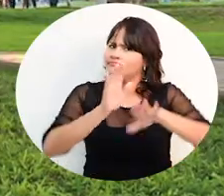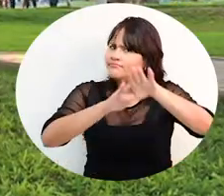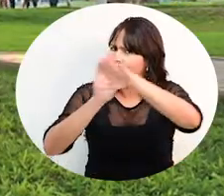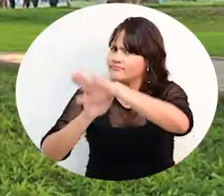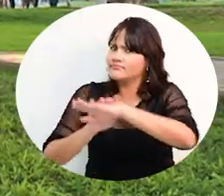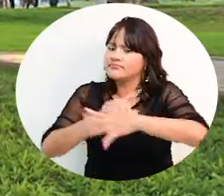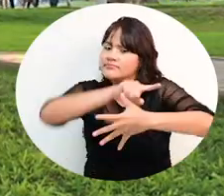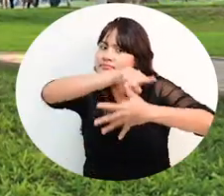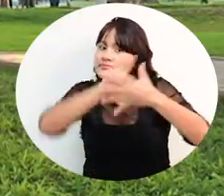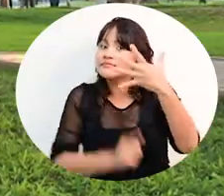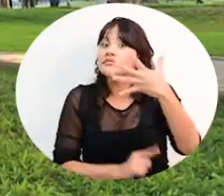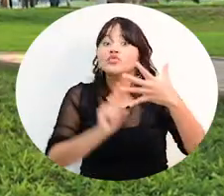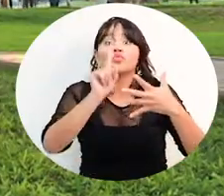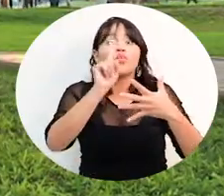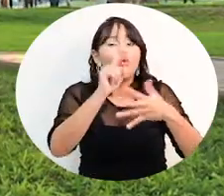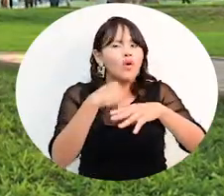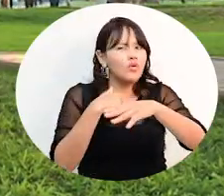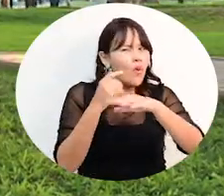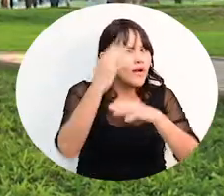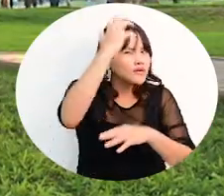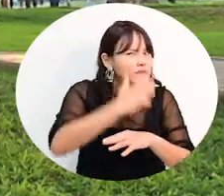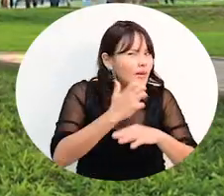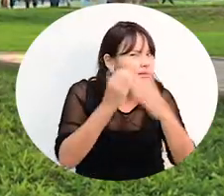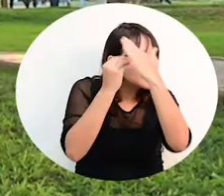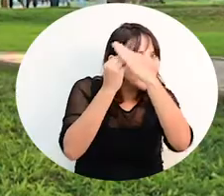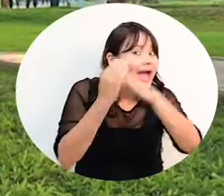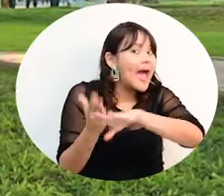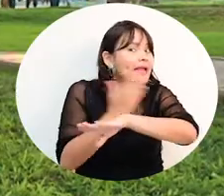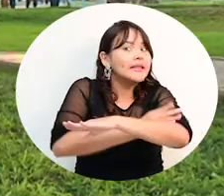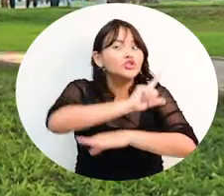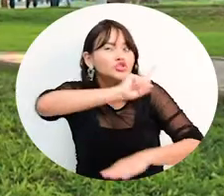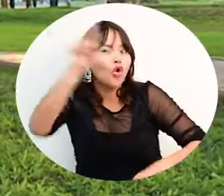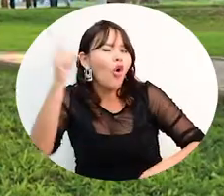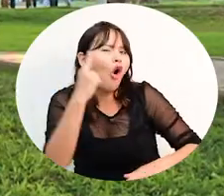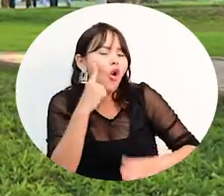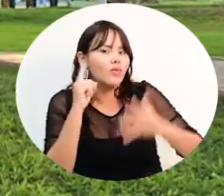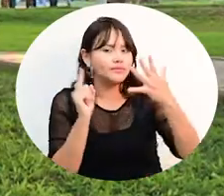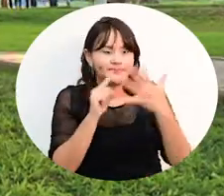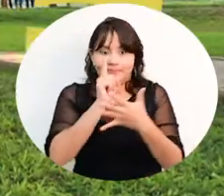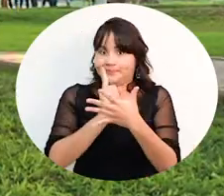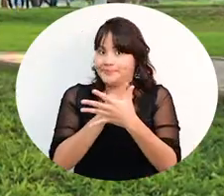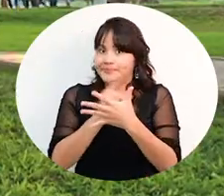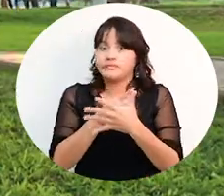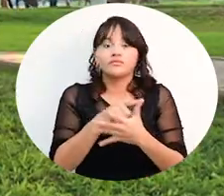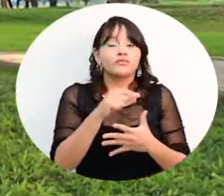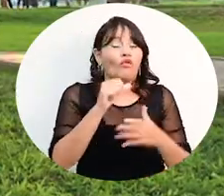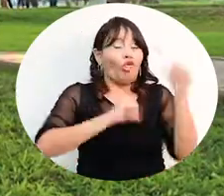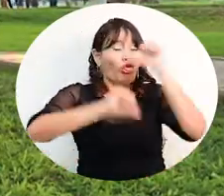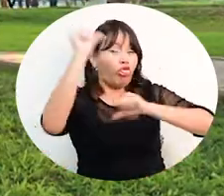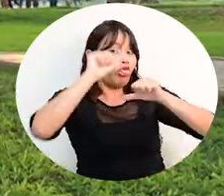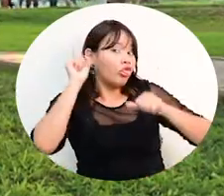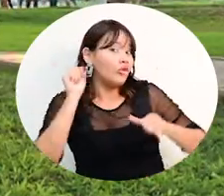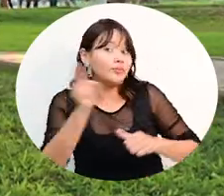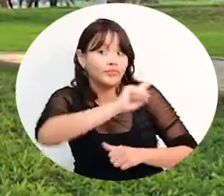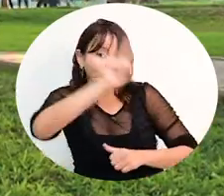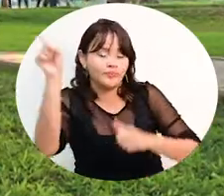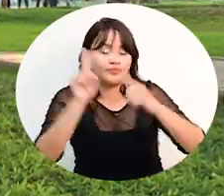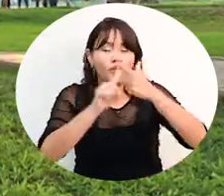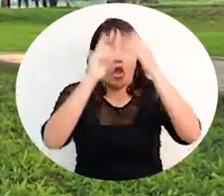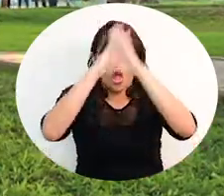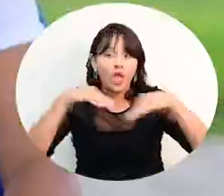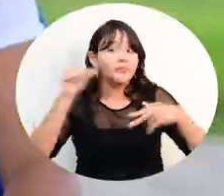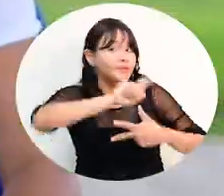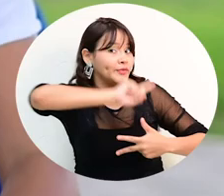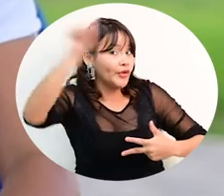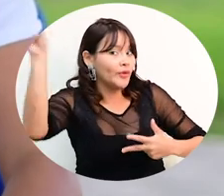ellos 5 cosas que no podemos hacer antes de presentar la prueba. Pero 5. No te puedes emborrachar el día antes. No vayan a tomar. Número